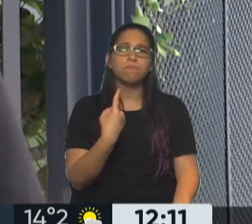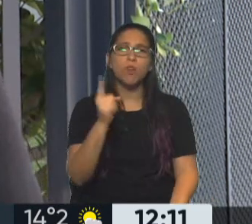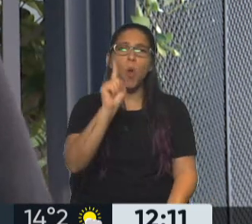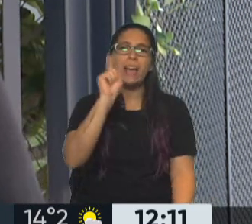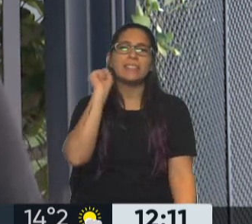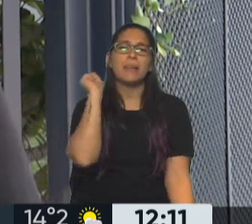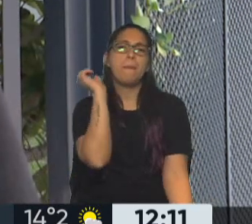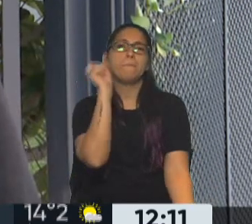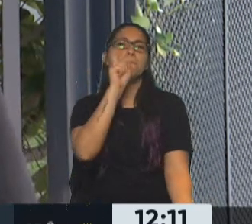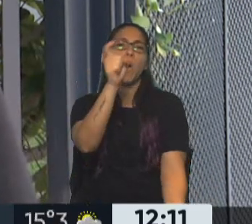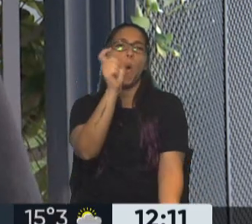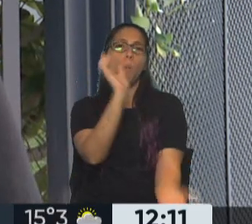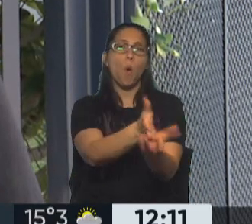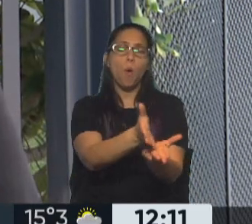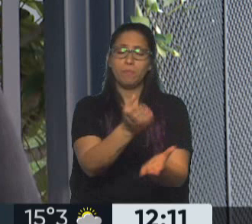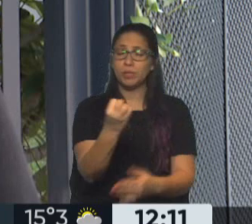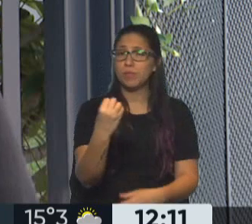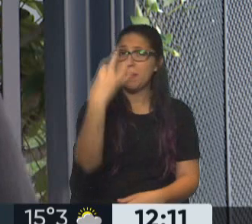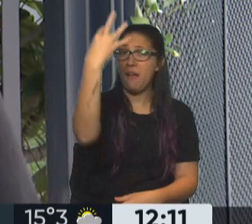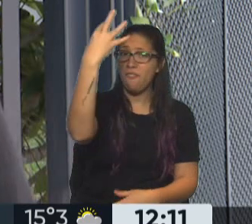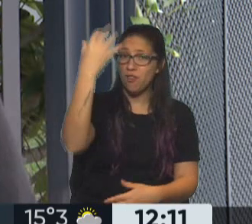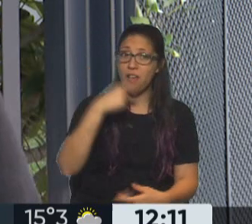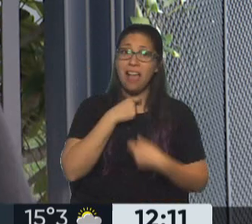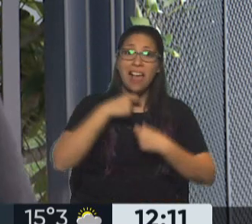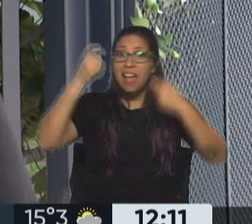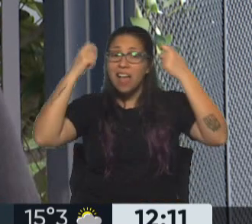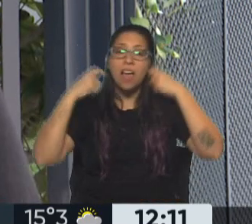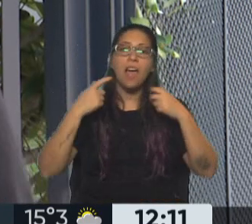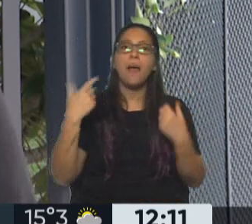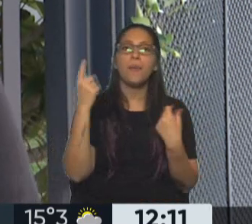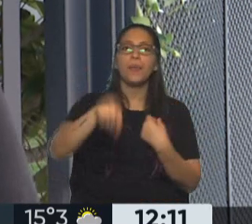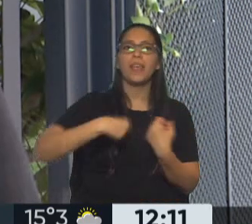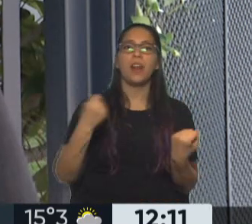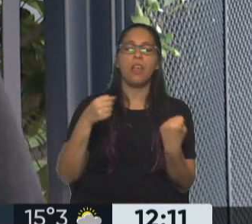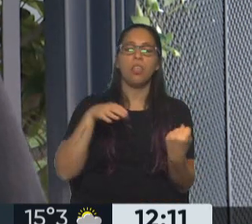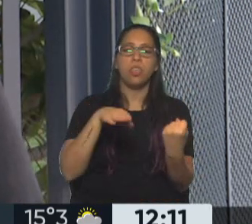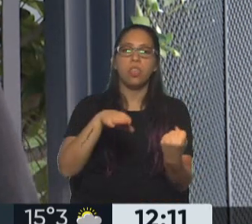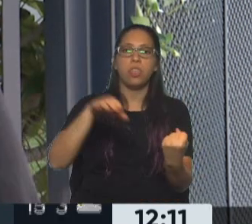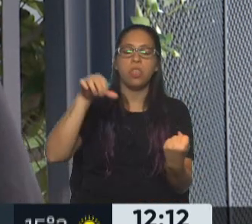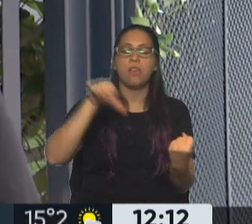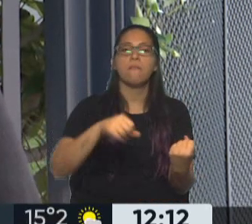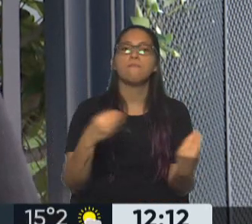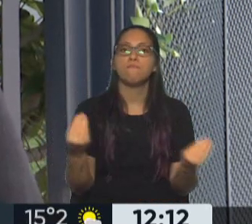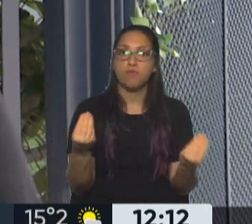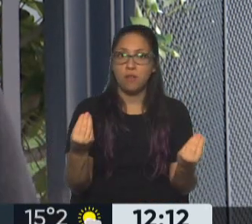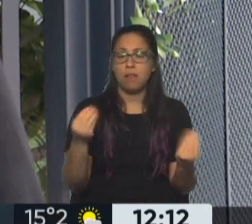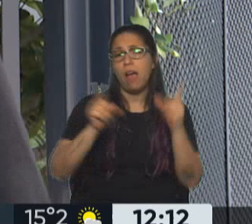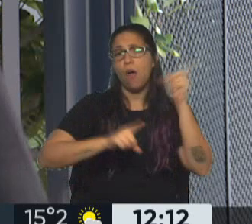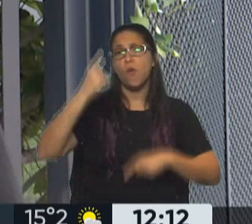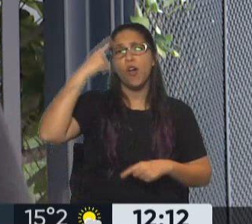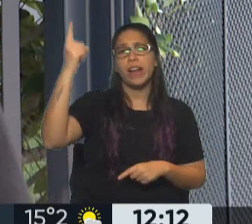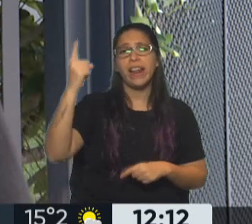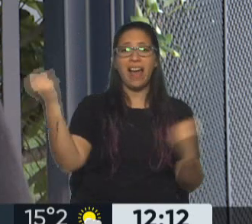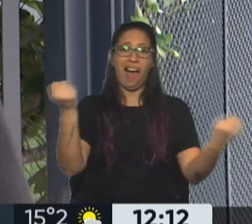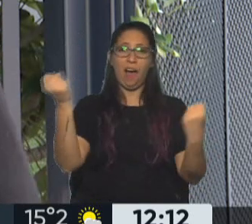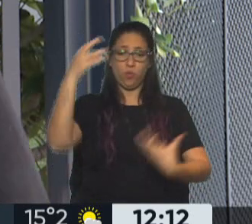infraccionables pero que realizadas en un semáforo obviamente entorpece en el tránsito y por qué lo entorpecen Porque mucha gente se cree que lo que pasa